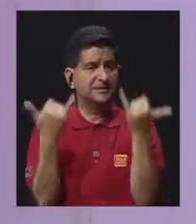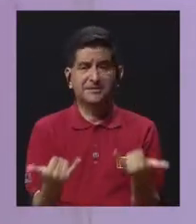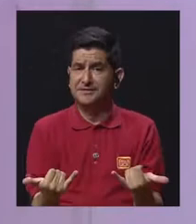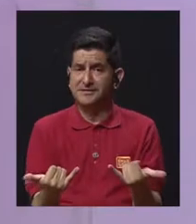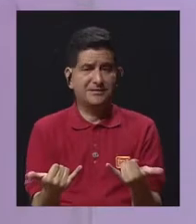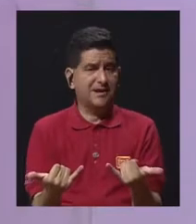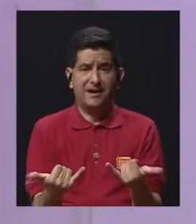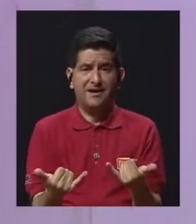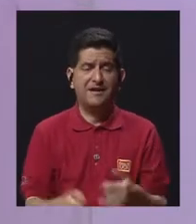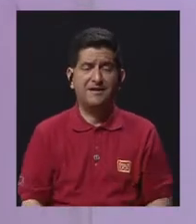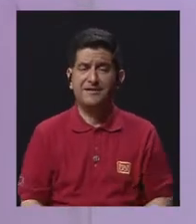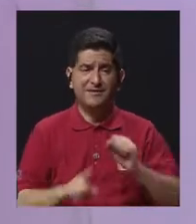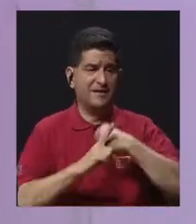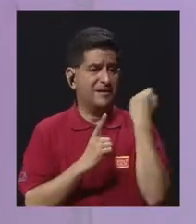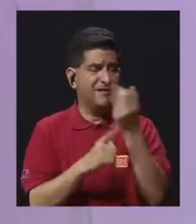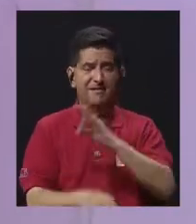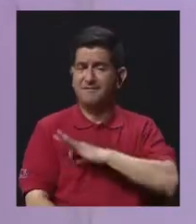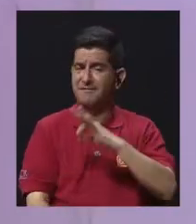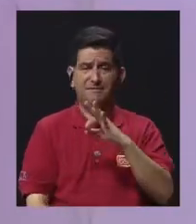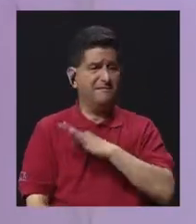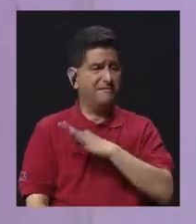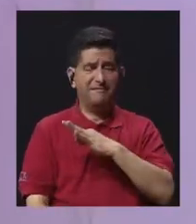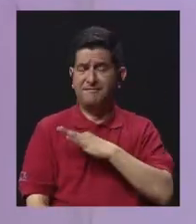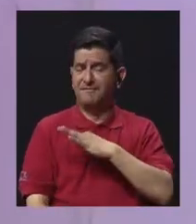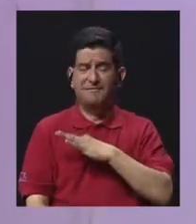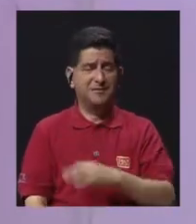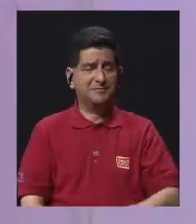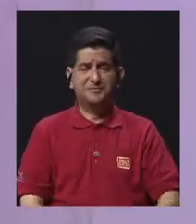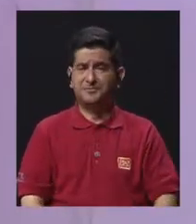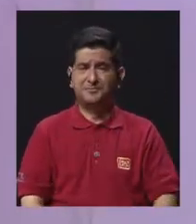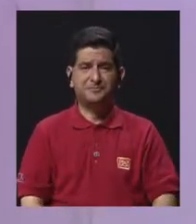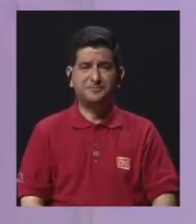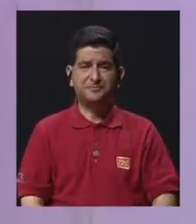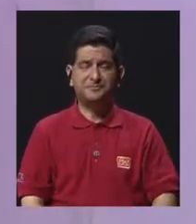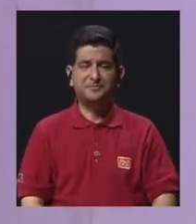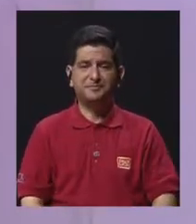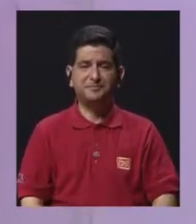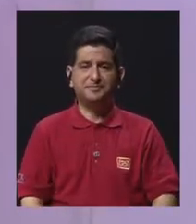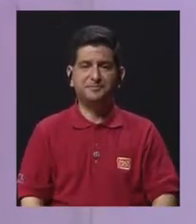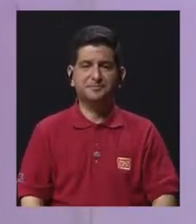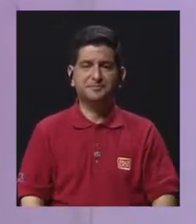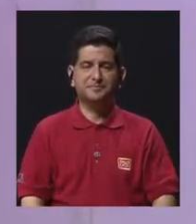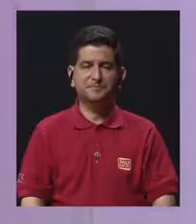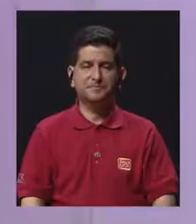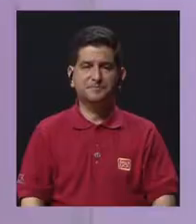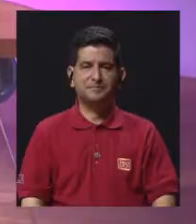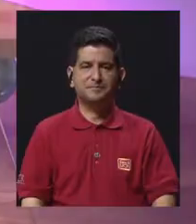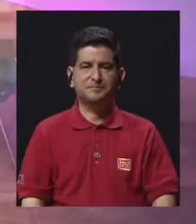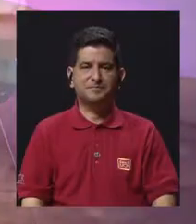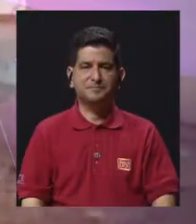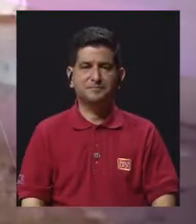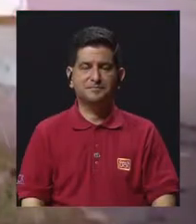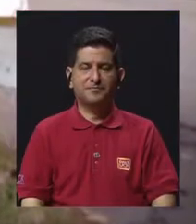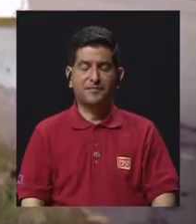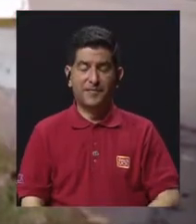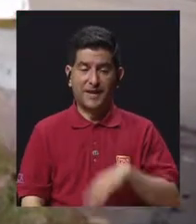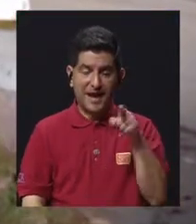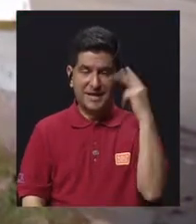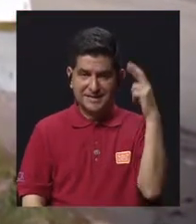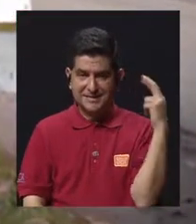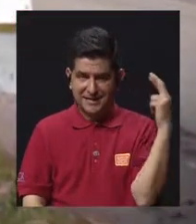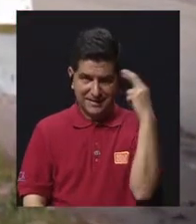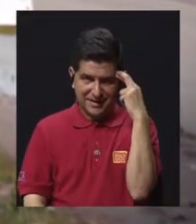en el poder, ya a ellos ya no les beneficiaría prácticamente. Y